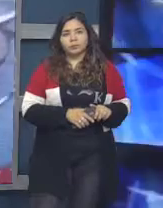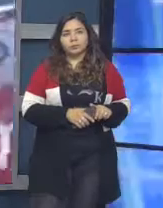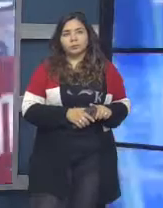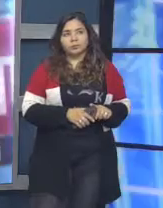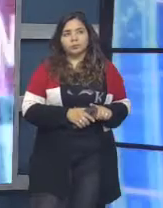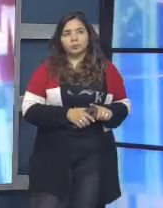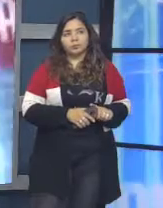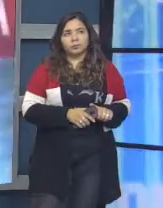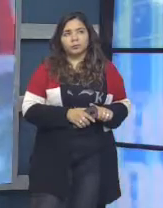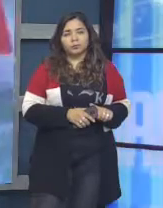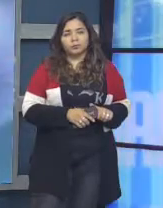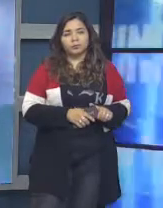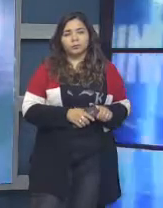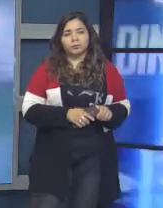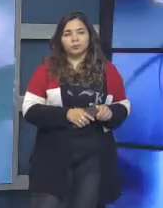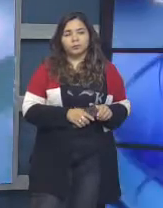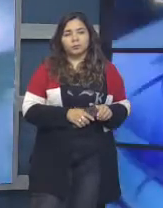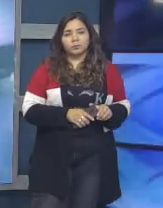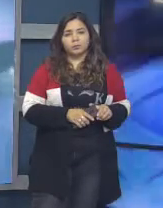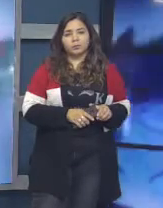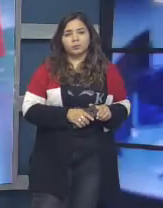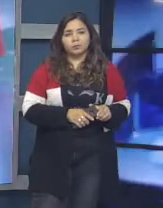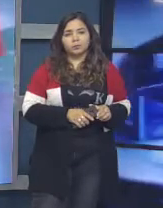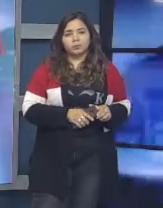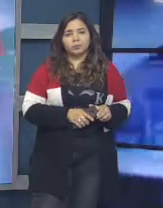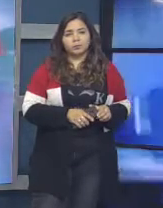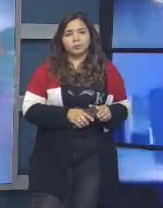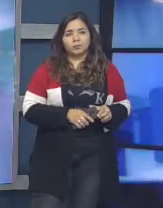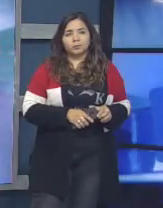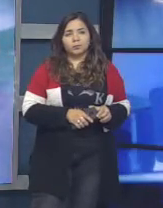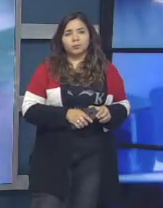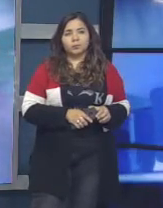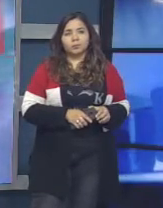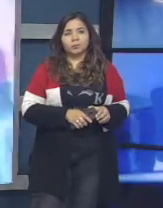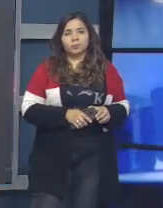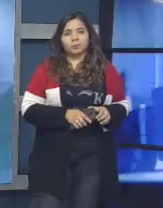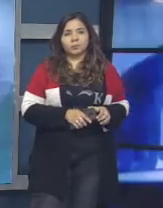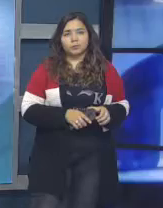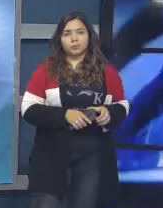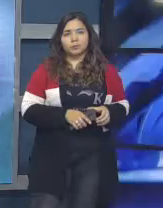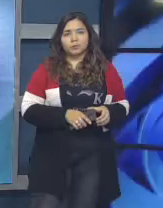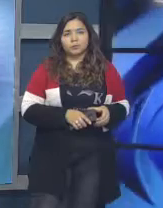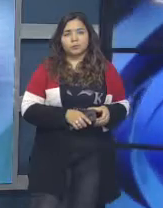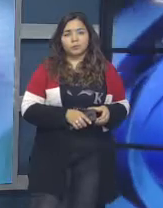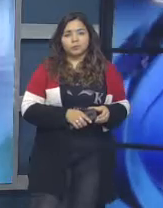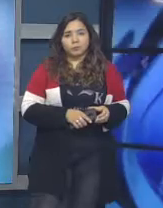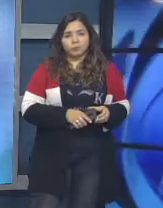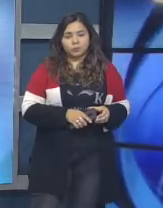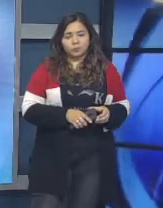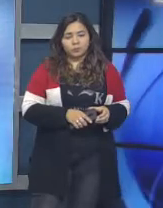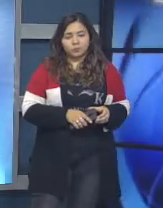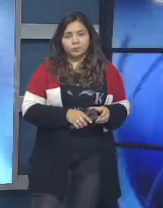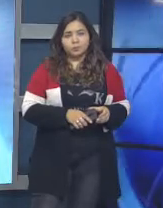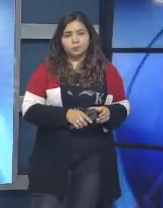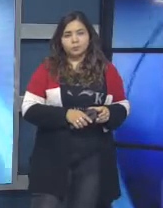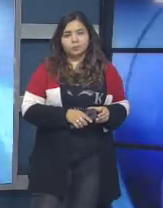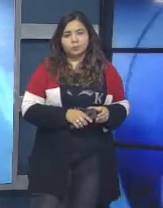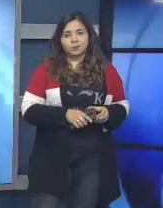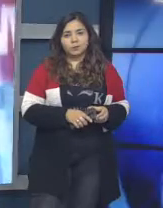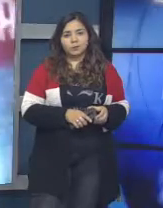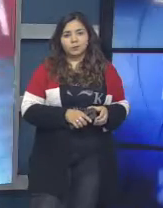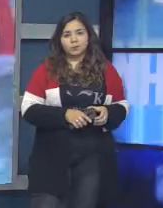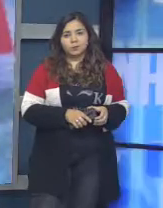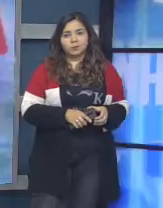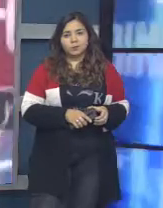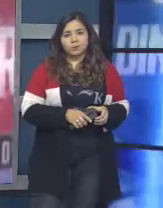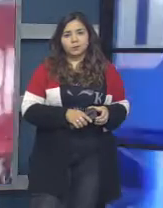Sí, hemos tenido una reunión por Zoom con la ministra de Turismo, Claudia Greenspan, y el secretario Roberto Juárez,